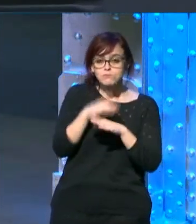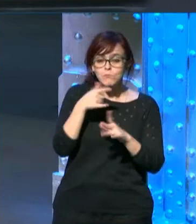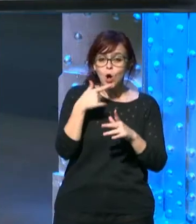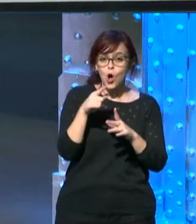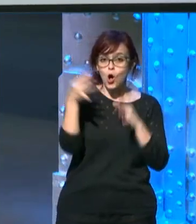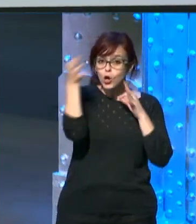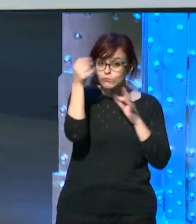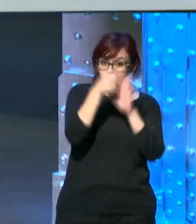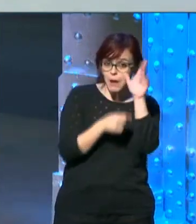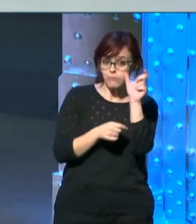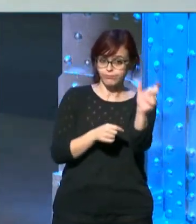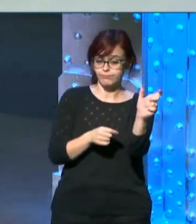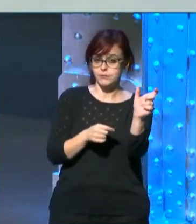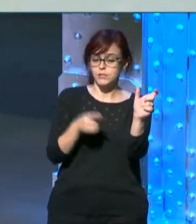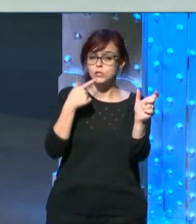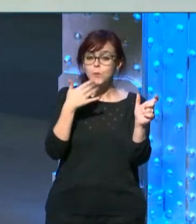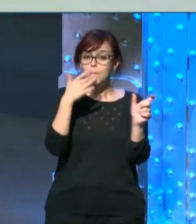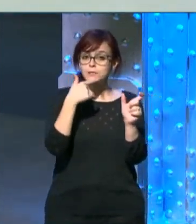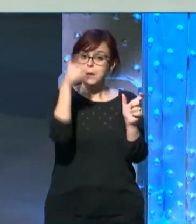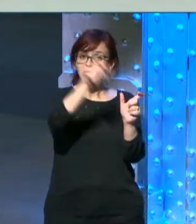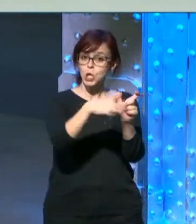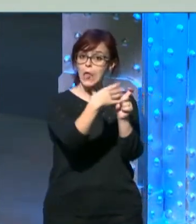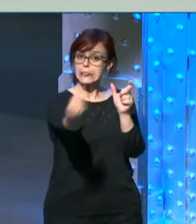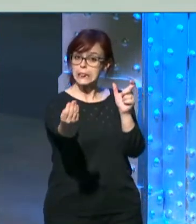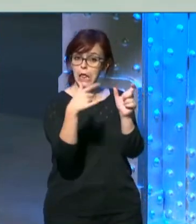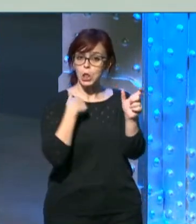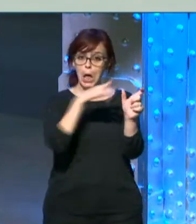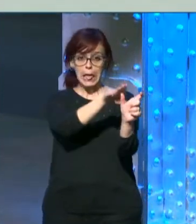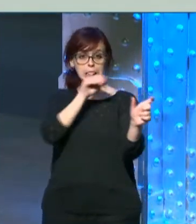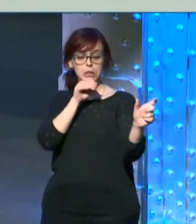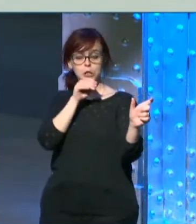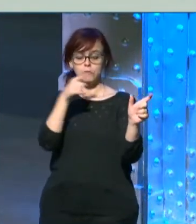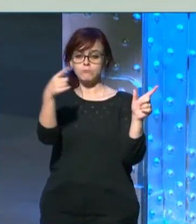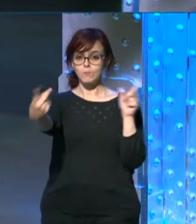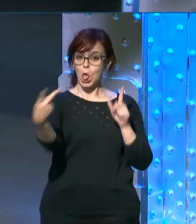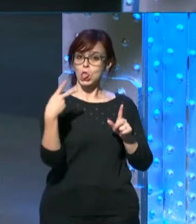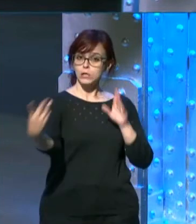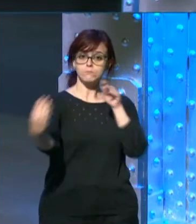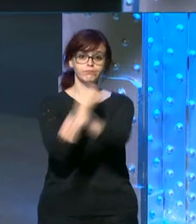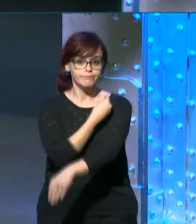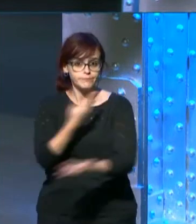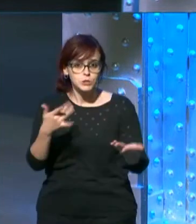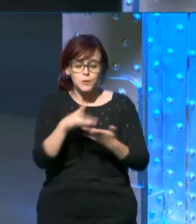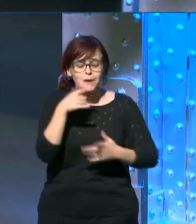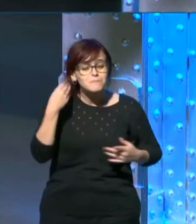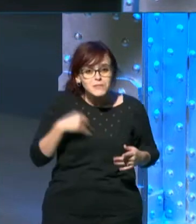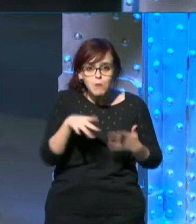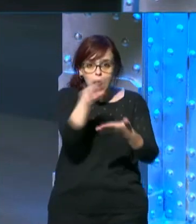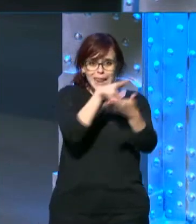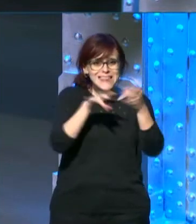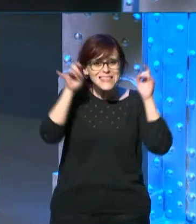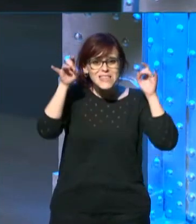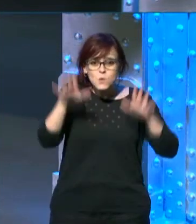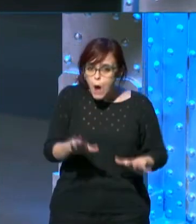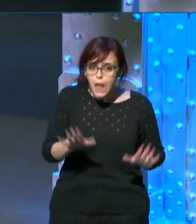requisito llegaban a conclusiones distintas. En nuestro equipo teníamos, por ejemplo, un desarrollador que leía ese requisito, teníamos una persona de QA que leía ese requisito y